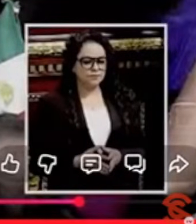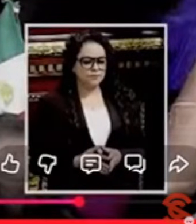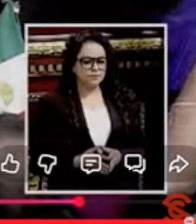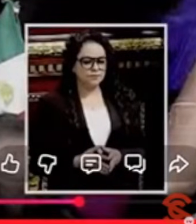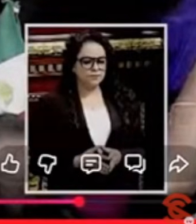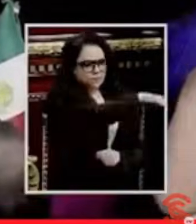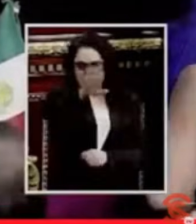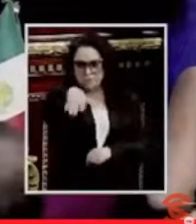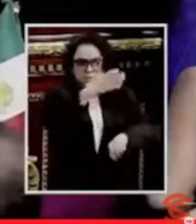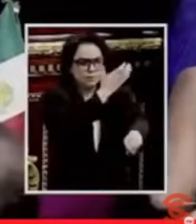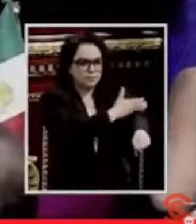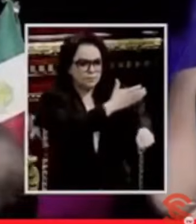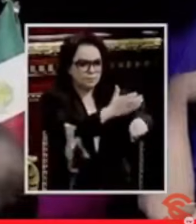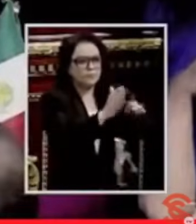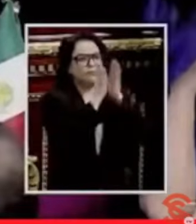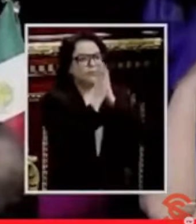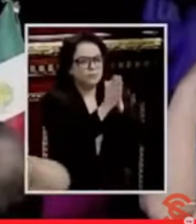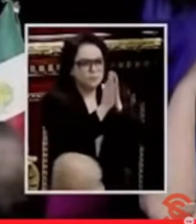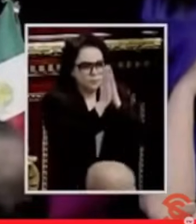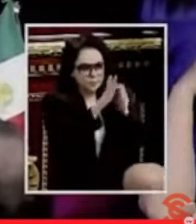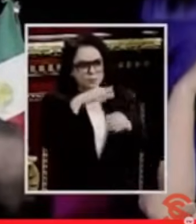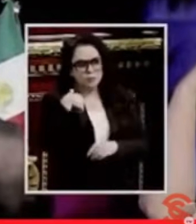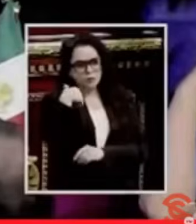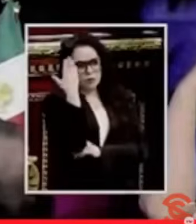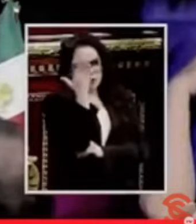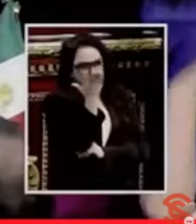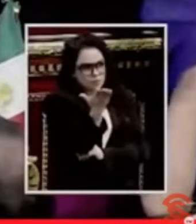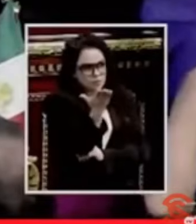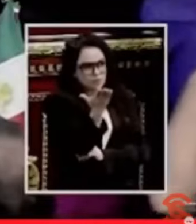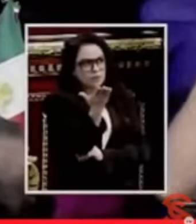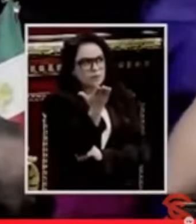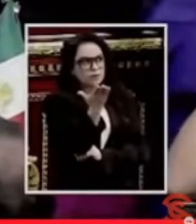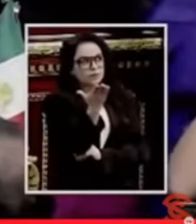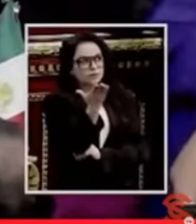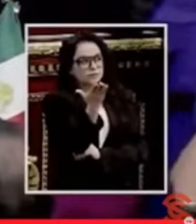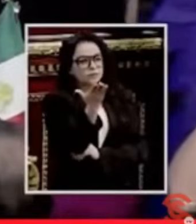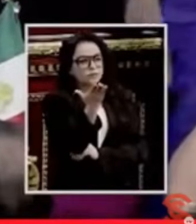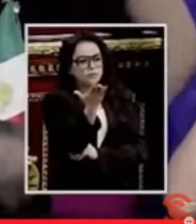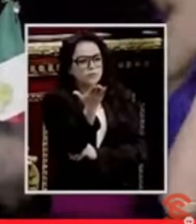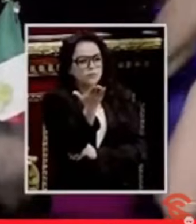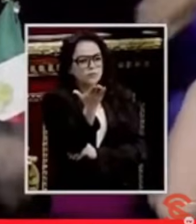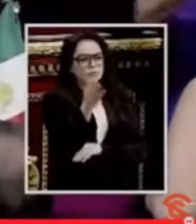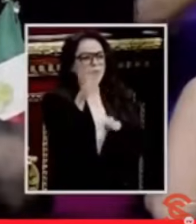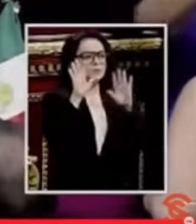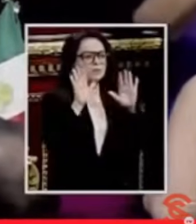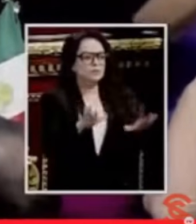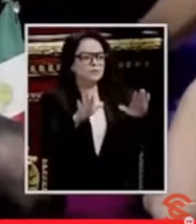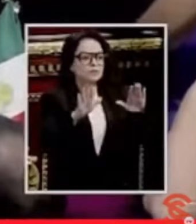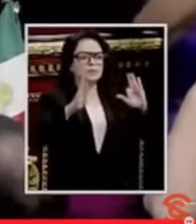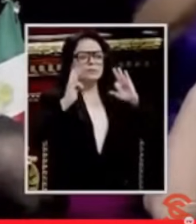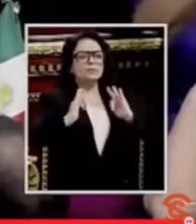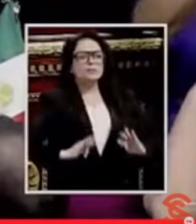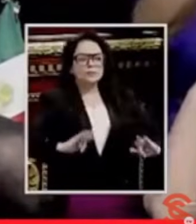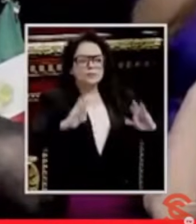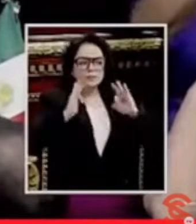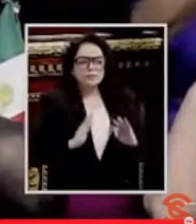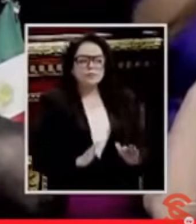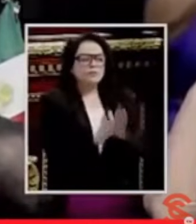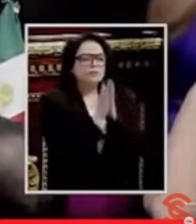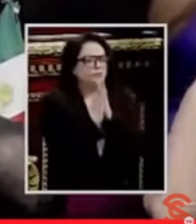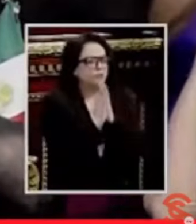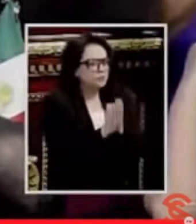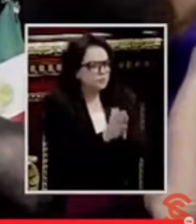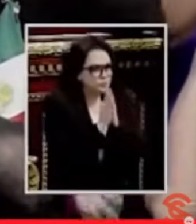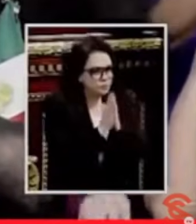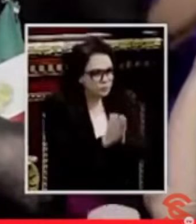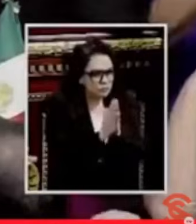esto pasó, mis compañeras que estaban arriba intentaban, pues como decir, tranquilidad, tranquilidad, desafortunadamente pues se